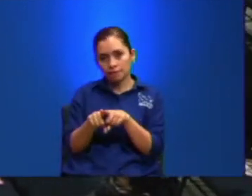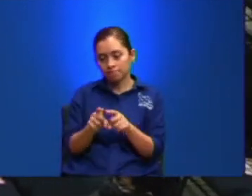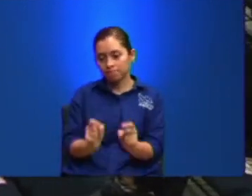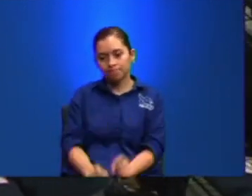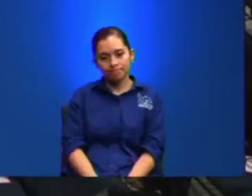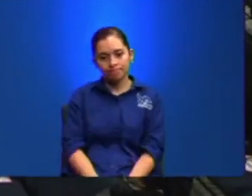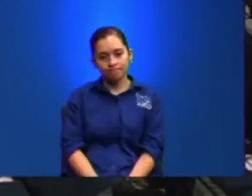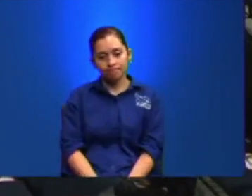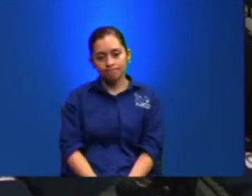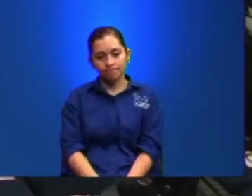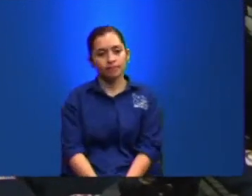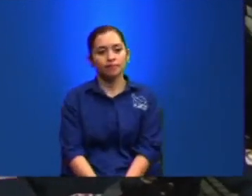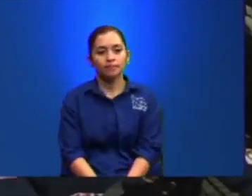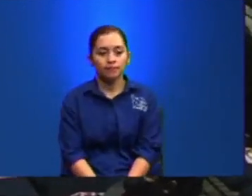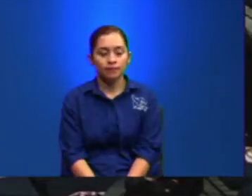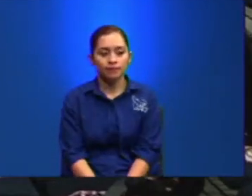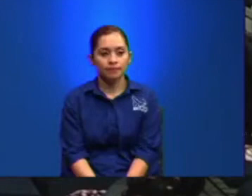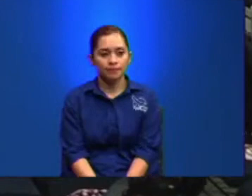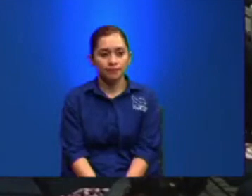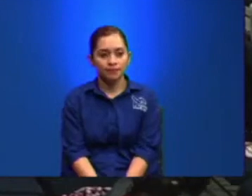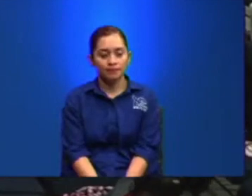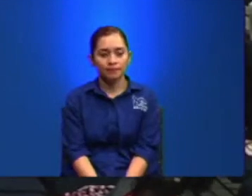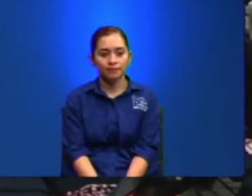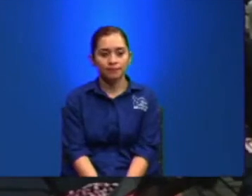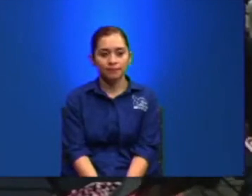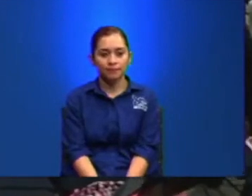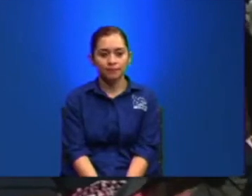a veces el olorcito también verdad